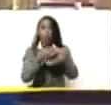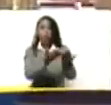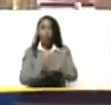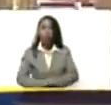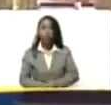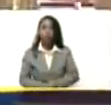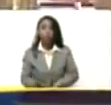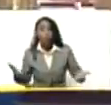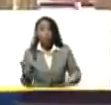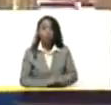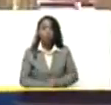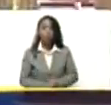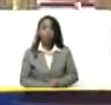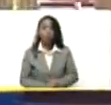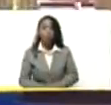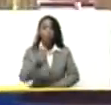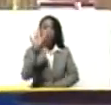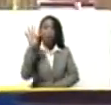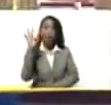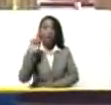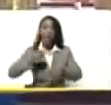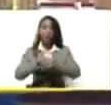tienes que dejar de fumar marido